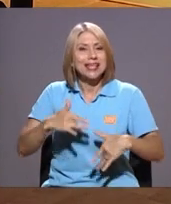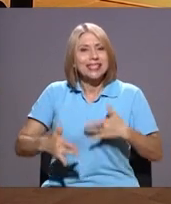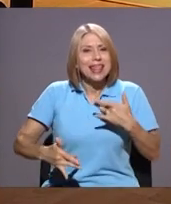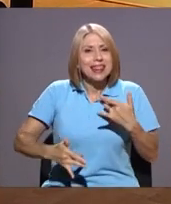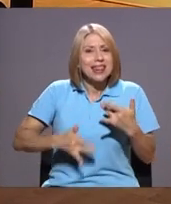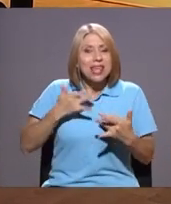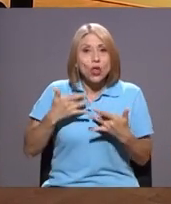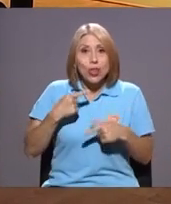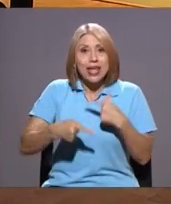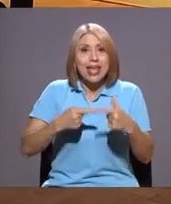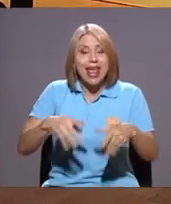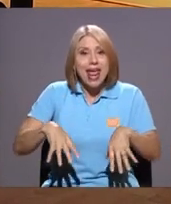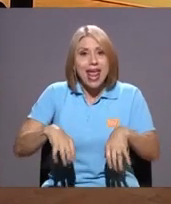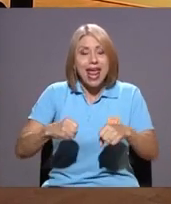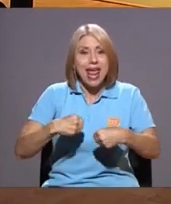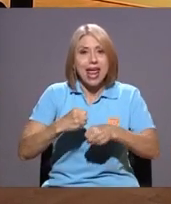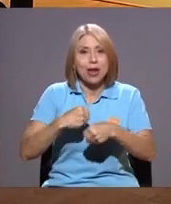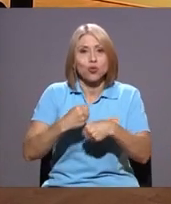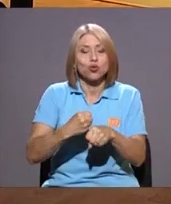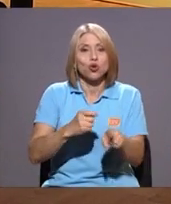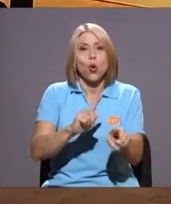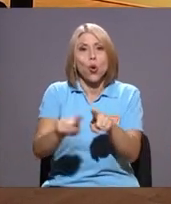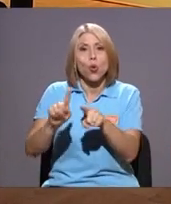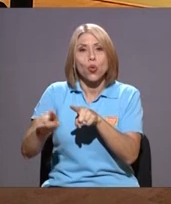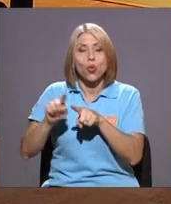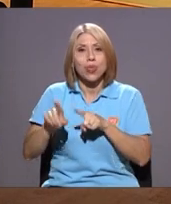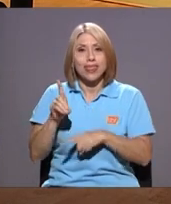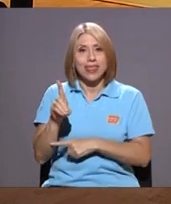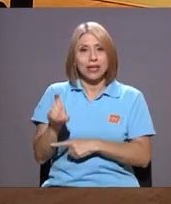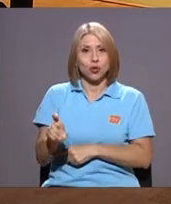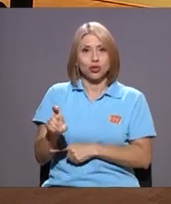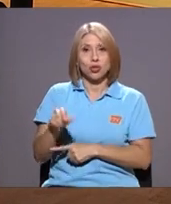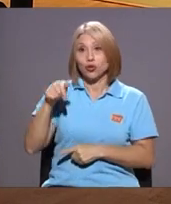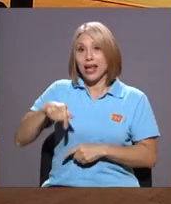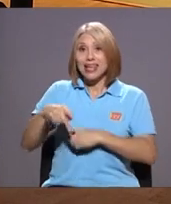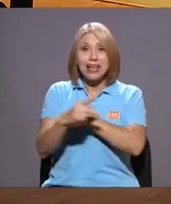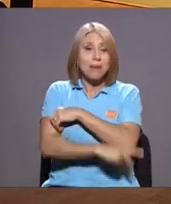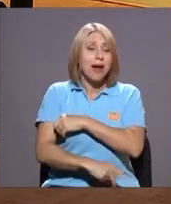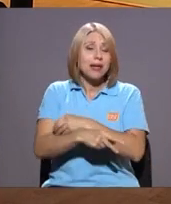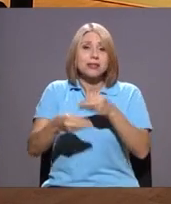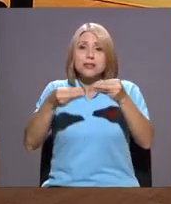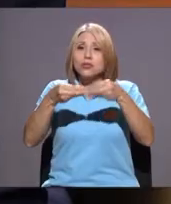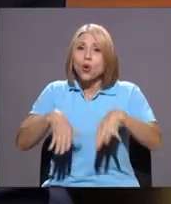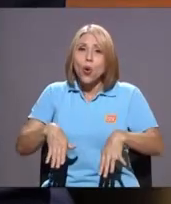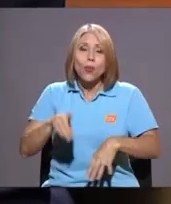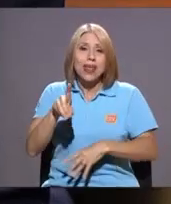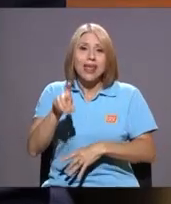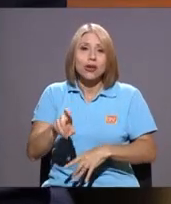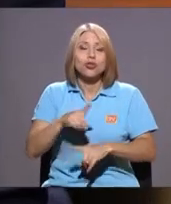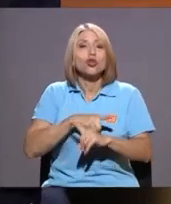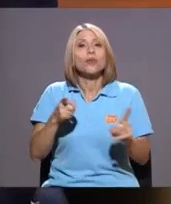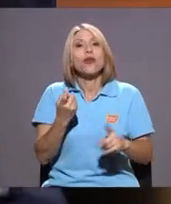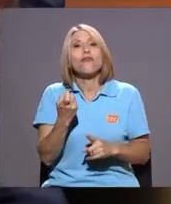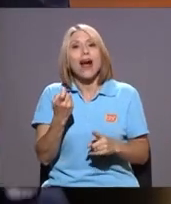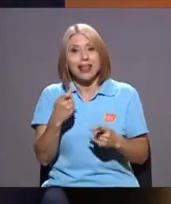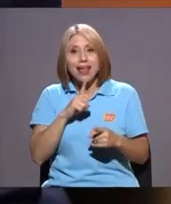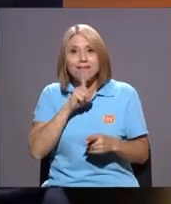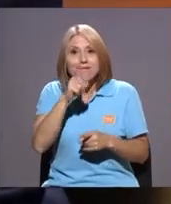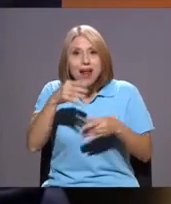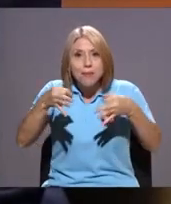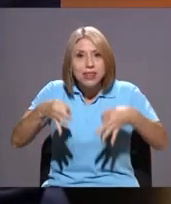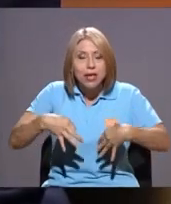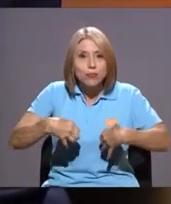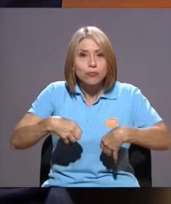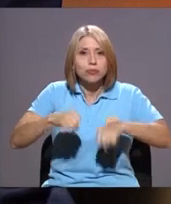ejecución de una serie de diagnósticos el país en el país sobran los diagnósticos pero nos falta ejecución por ejemplo